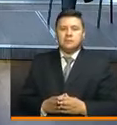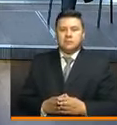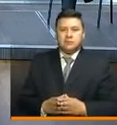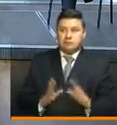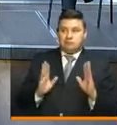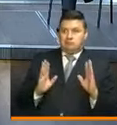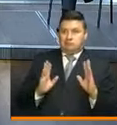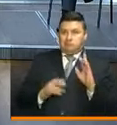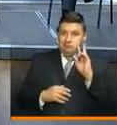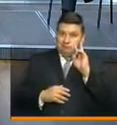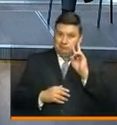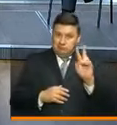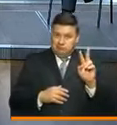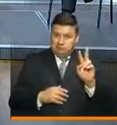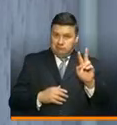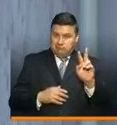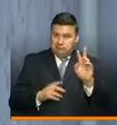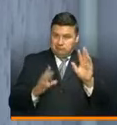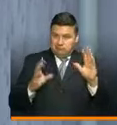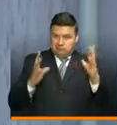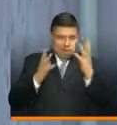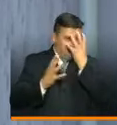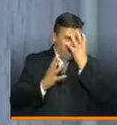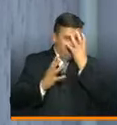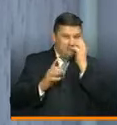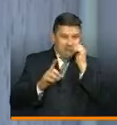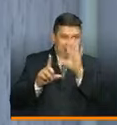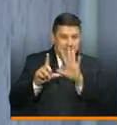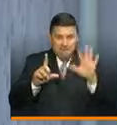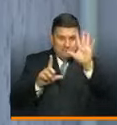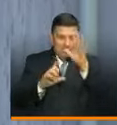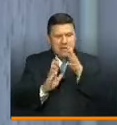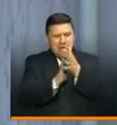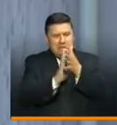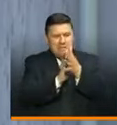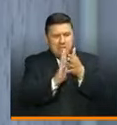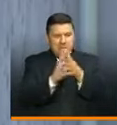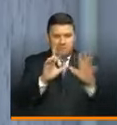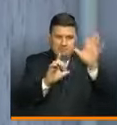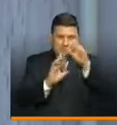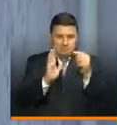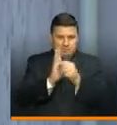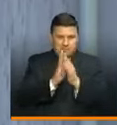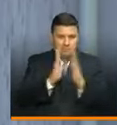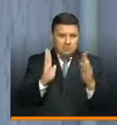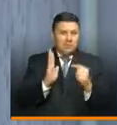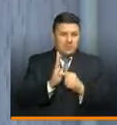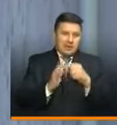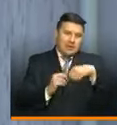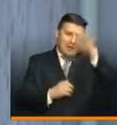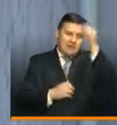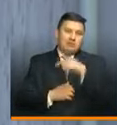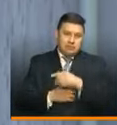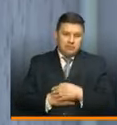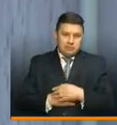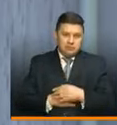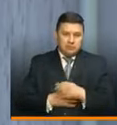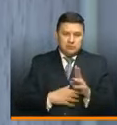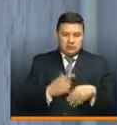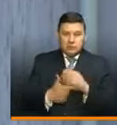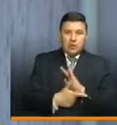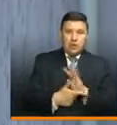Bueno, y ahí vemos un breve fragmento del video. Toda la información, los videos más largos, todos los detalles de los ganadores están también en la página web